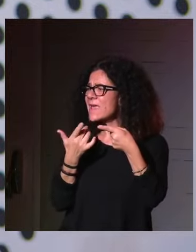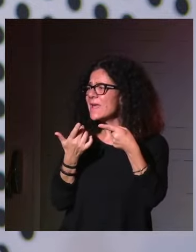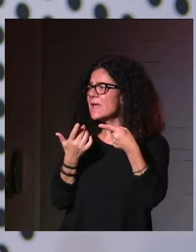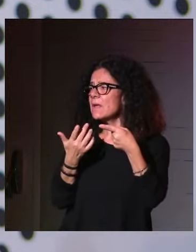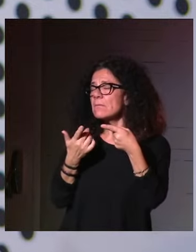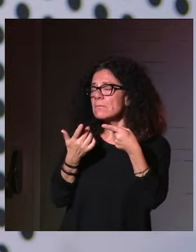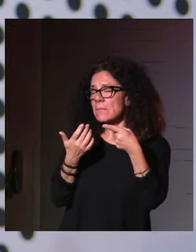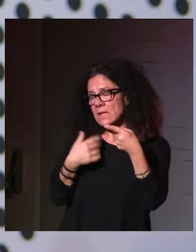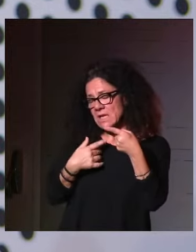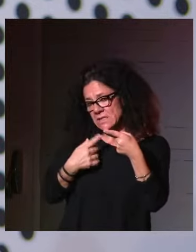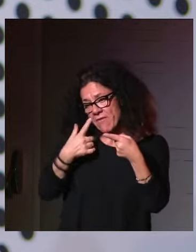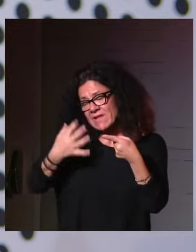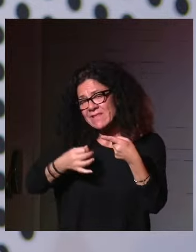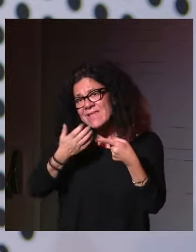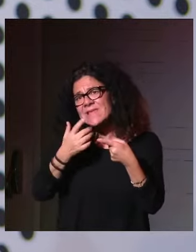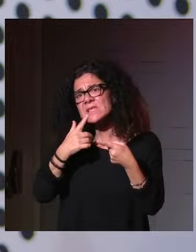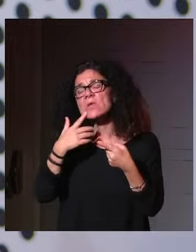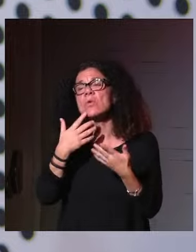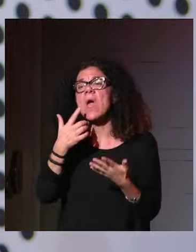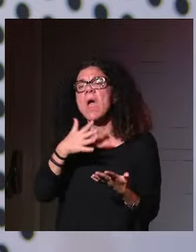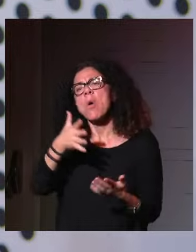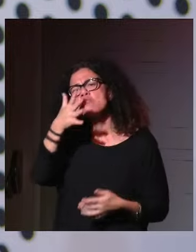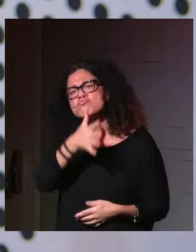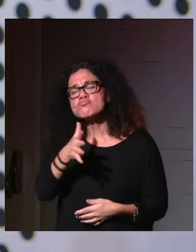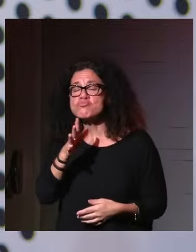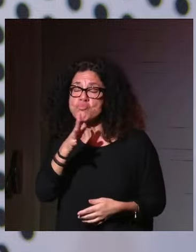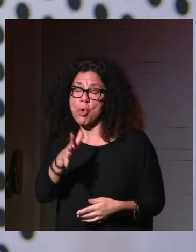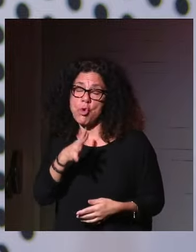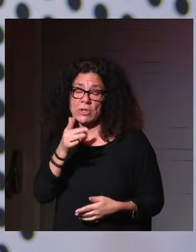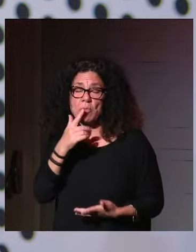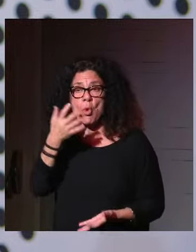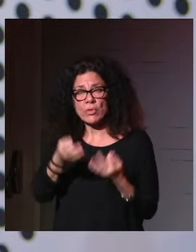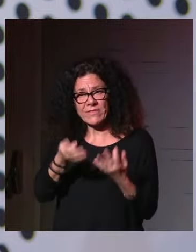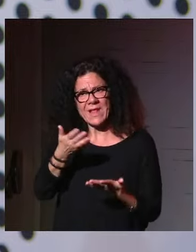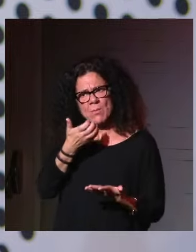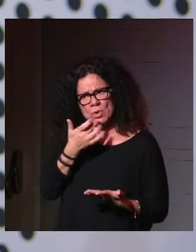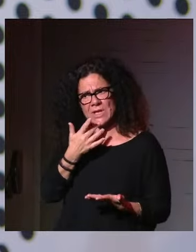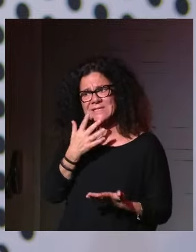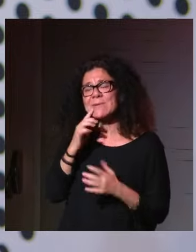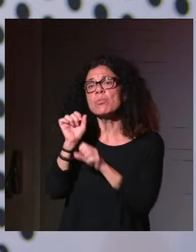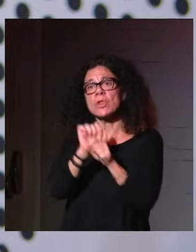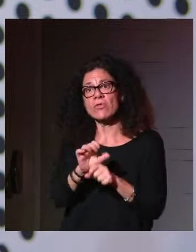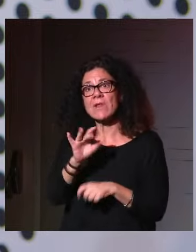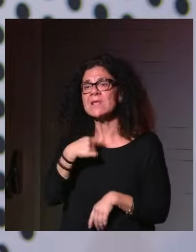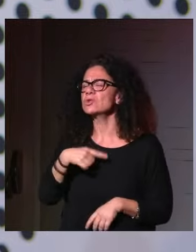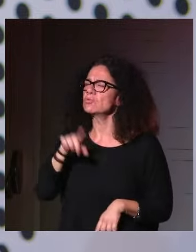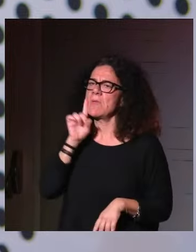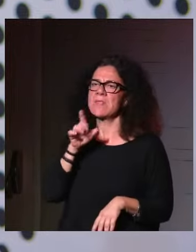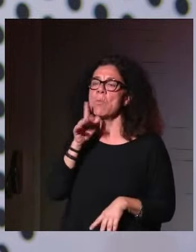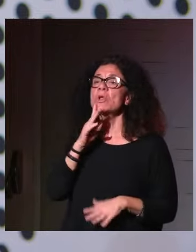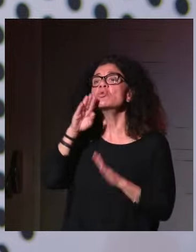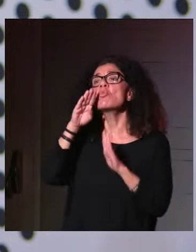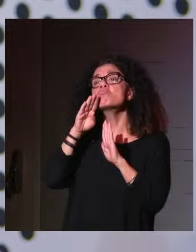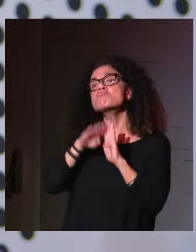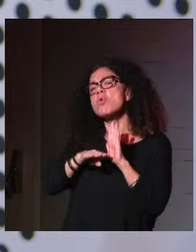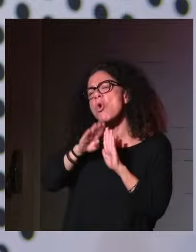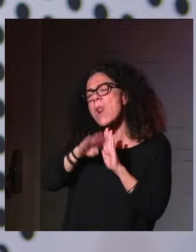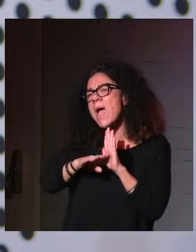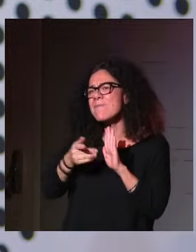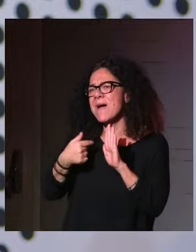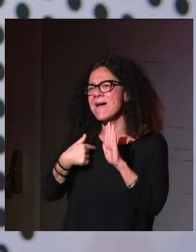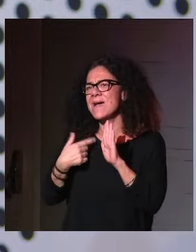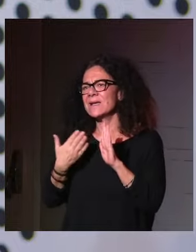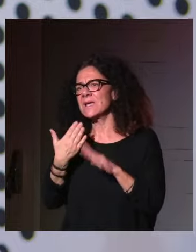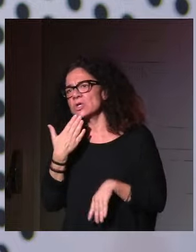judicial Entonces te dicen no hace falta regular Porque si la justicia lo pide lo damos es mentira porque se usa un programa nateo que es como